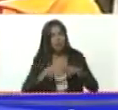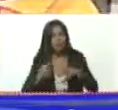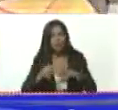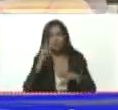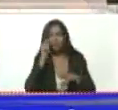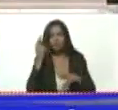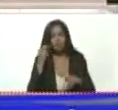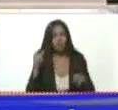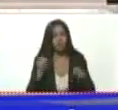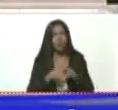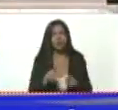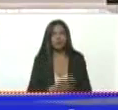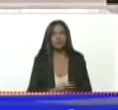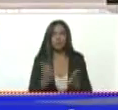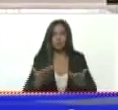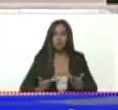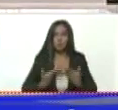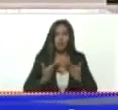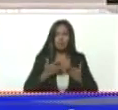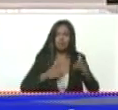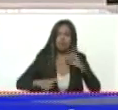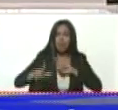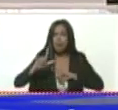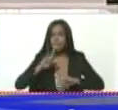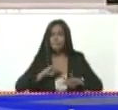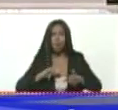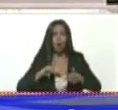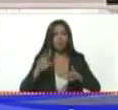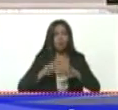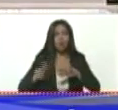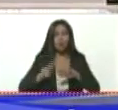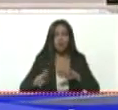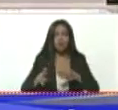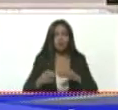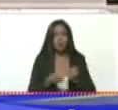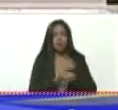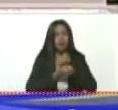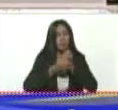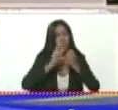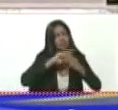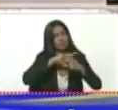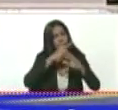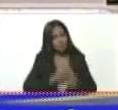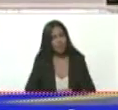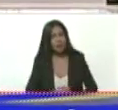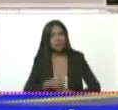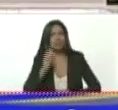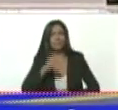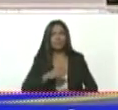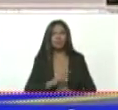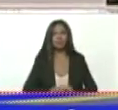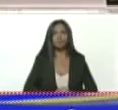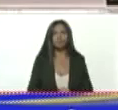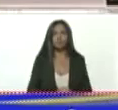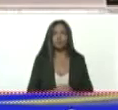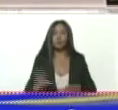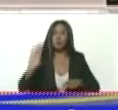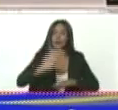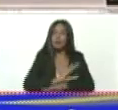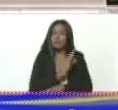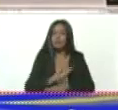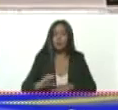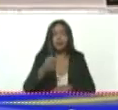niñas. No se llena de su amor y de toda su fuerza. Sus canciones